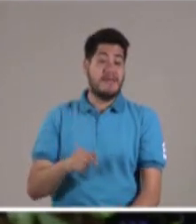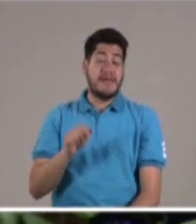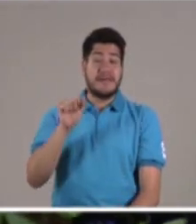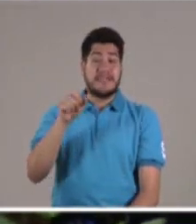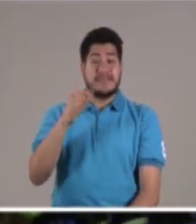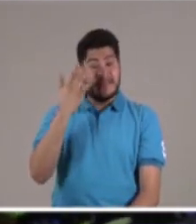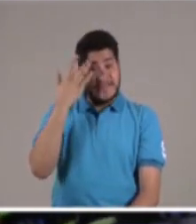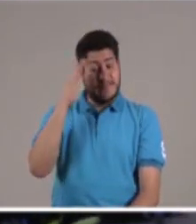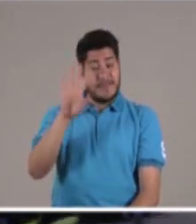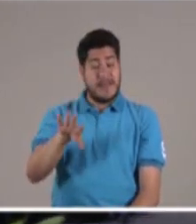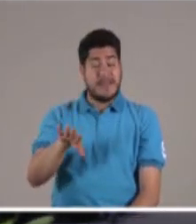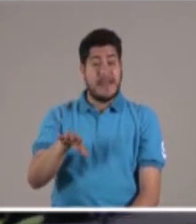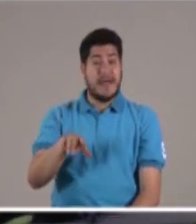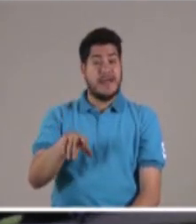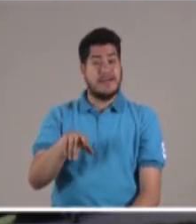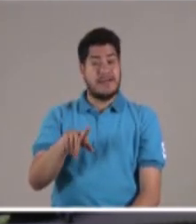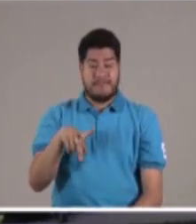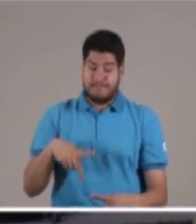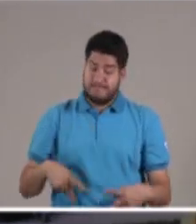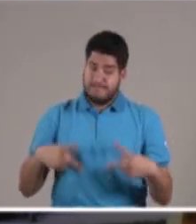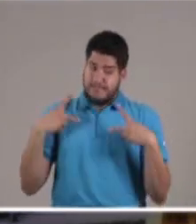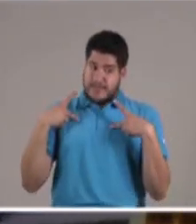si va a tener otra oportunidad